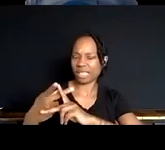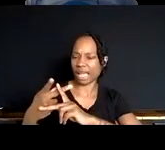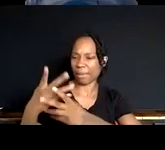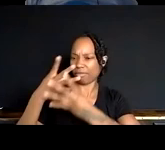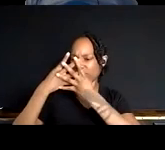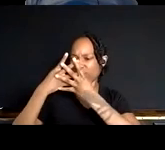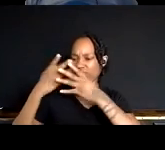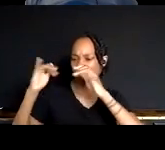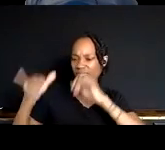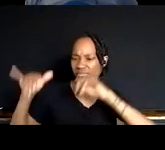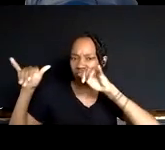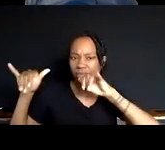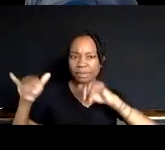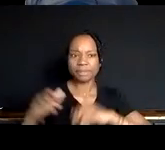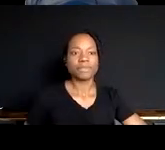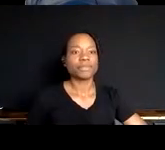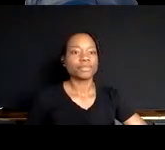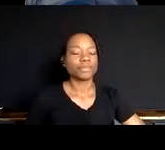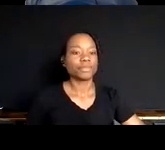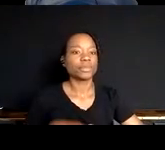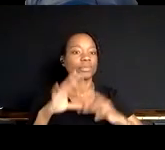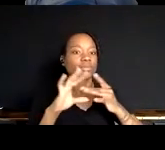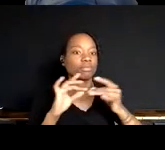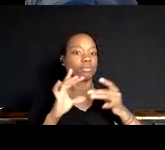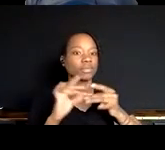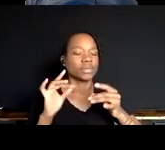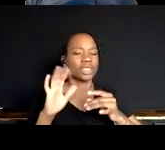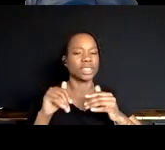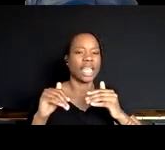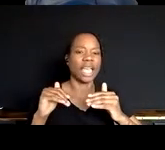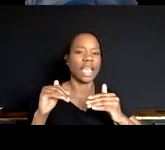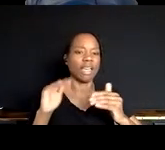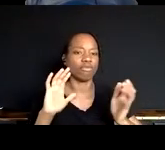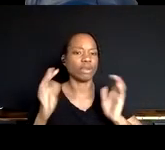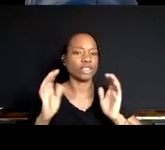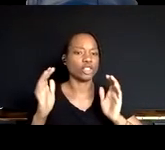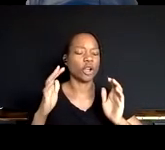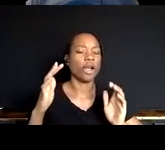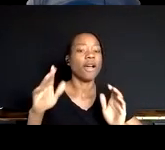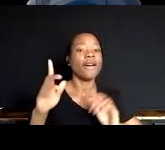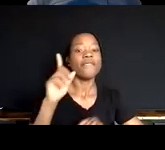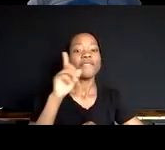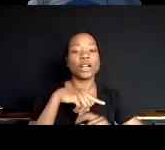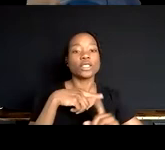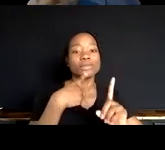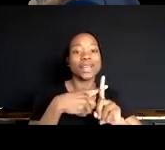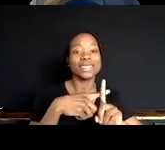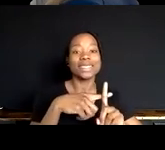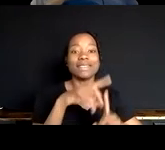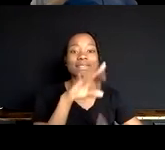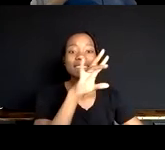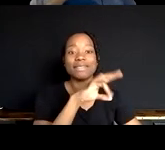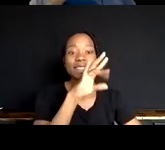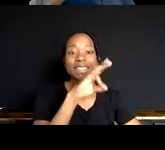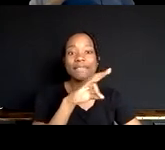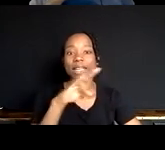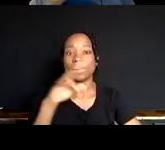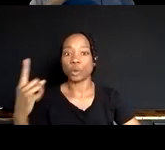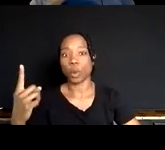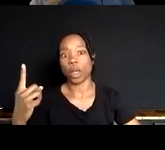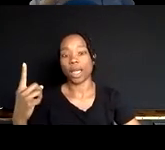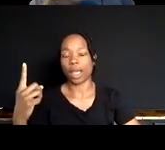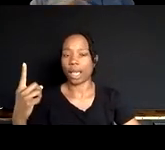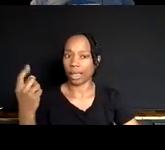de encarcelación. El ratio de positivos falsos era 77-1. ¿Okay? We're sending